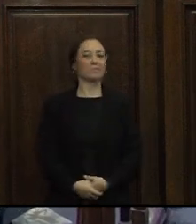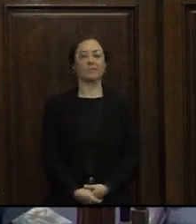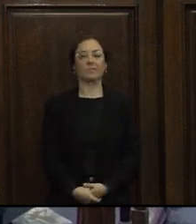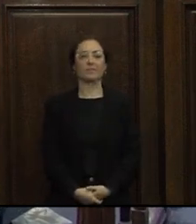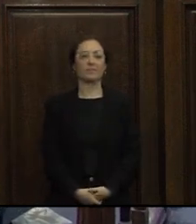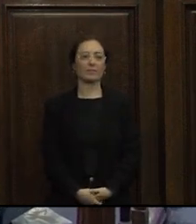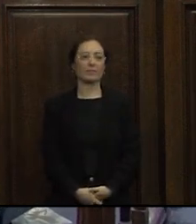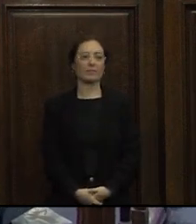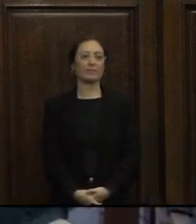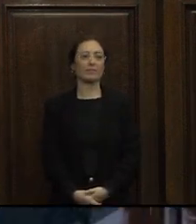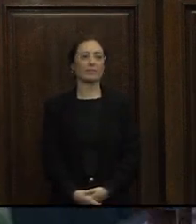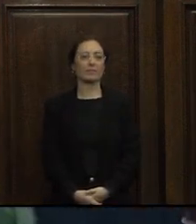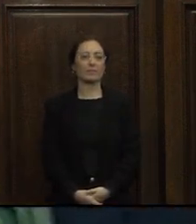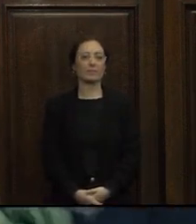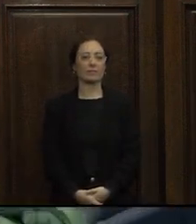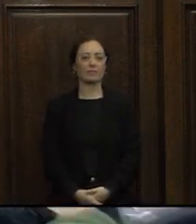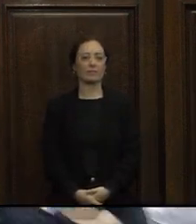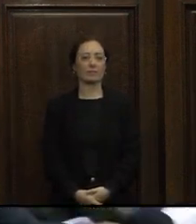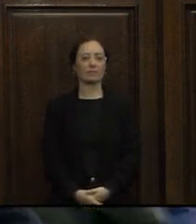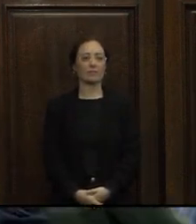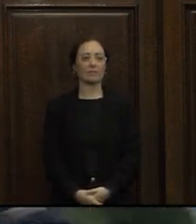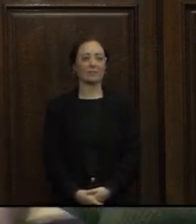hielo.